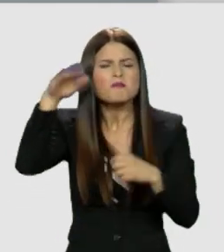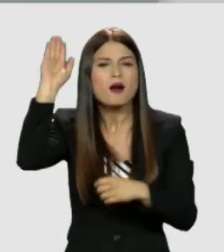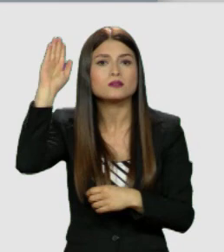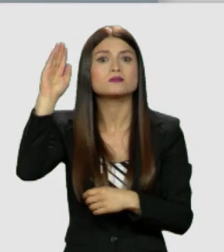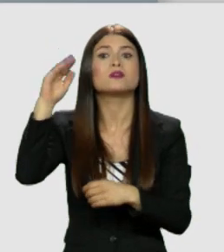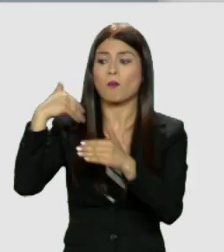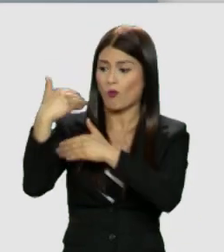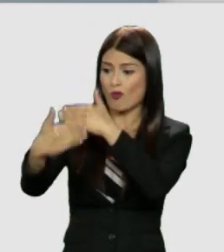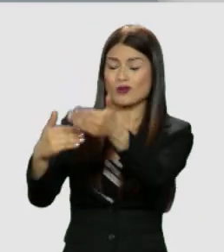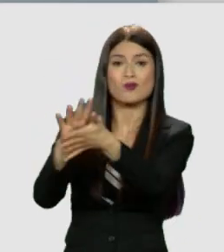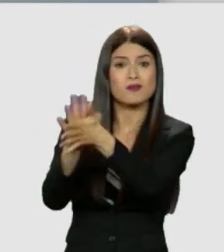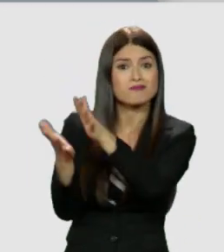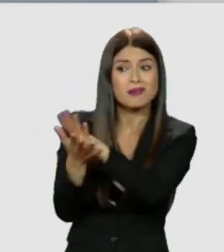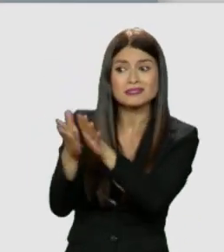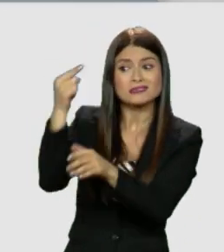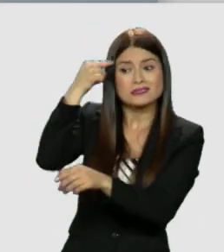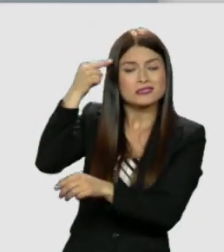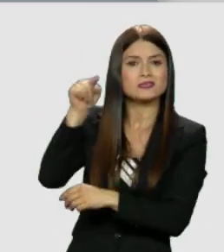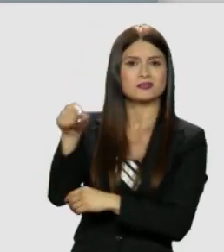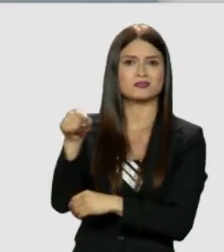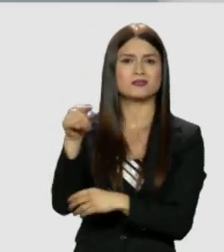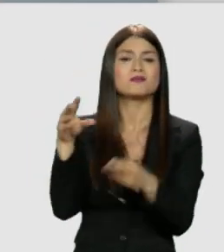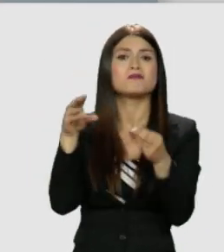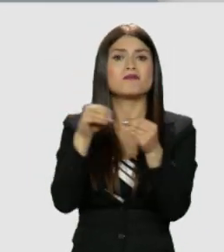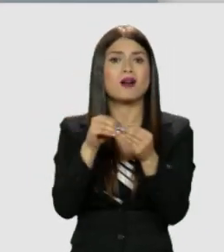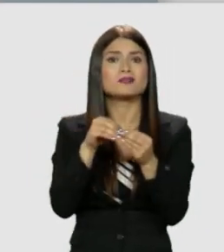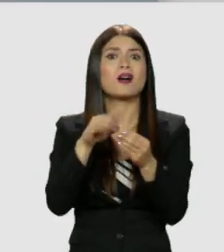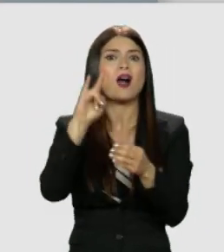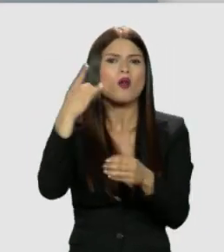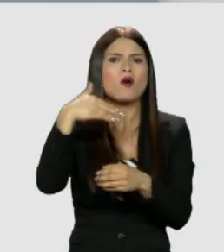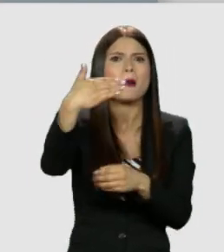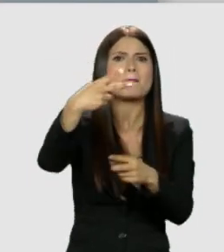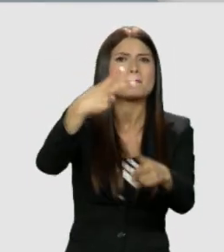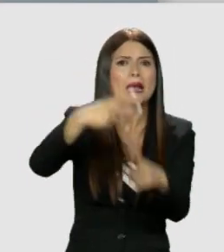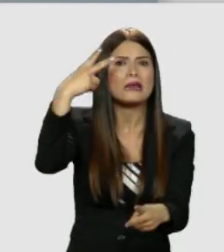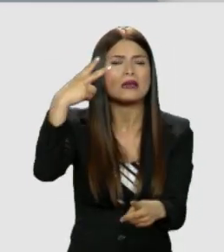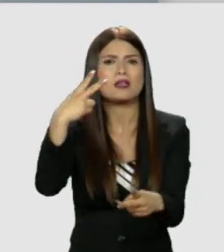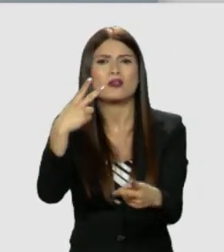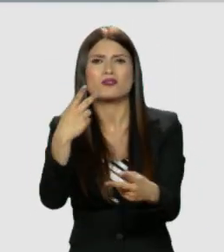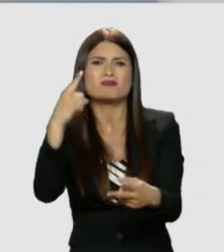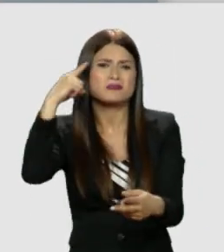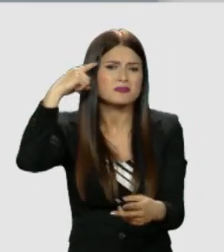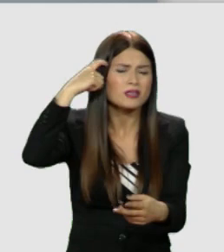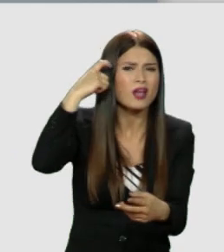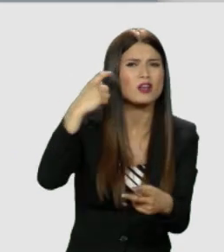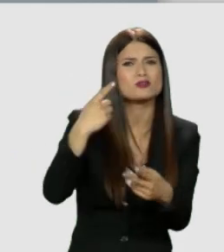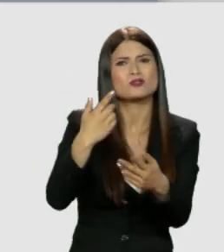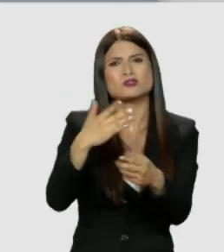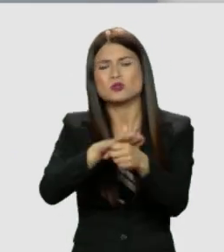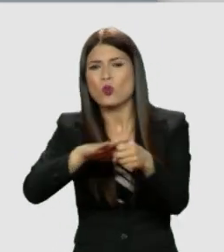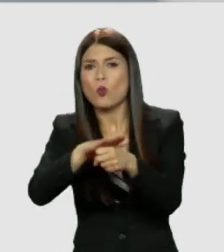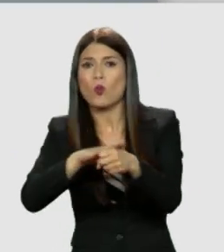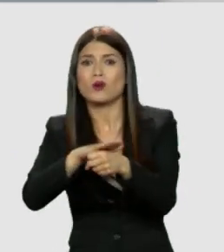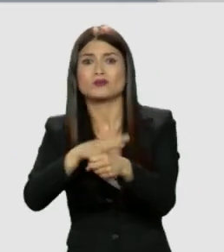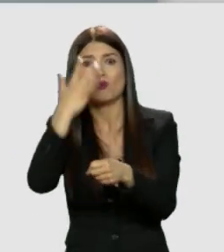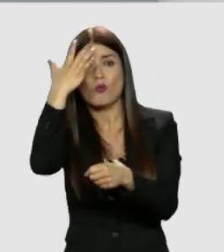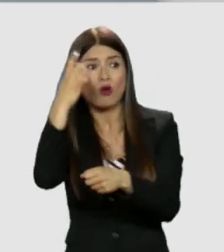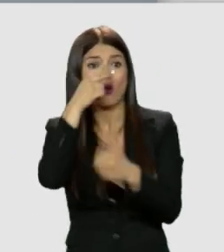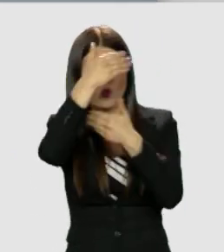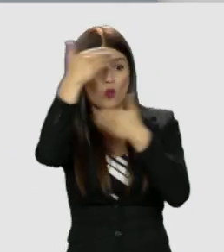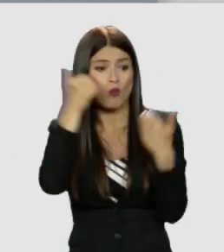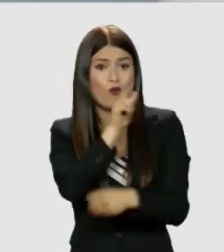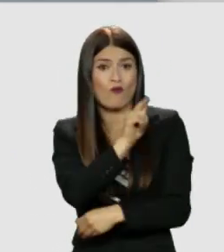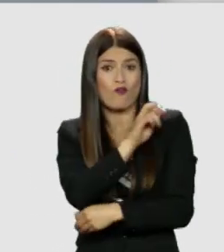riesgo que crece cada día de echar para atrás lo alcanzado dada la fragilidad del cese al